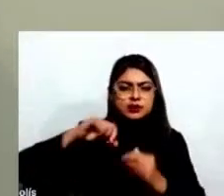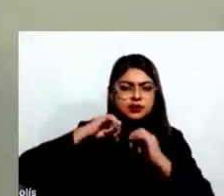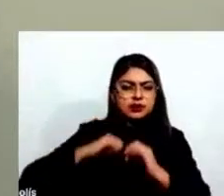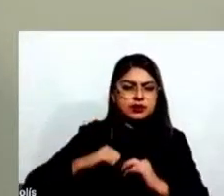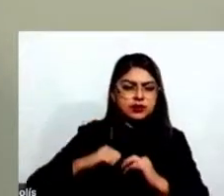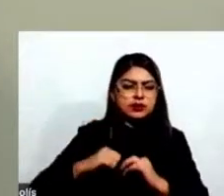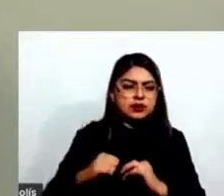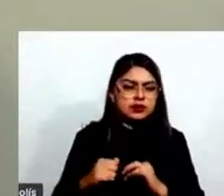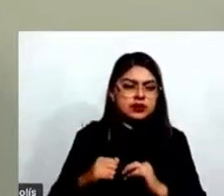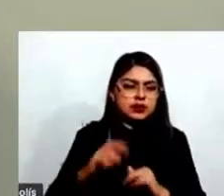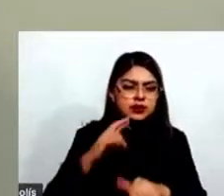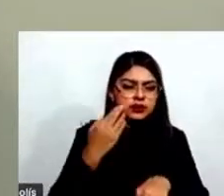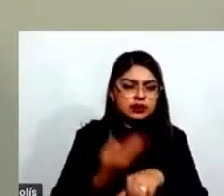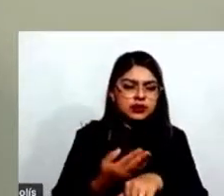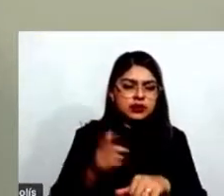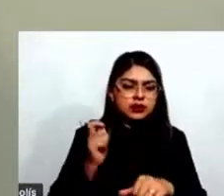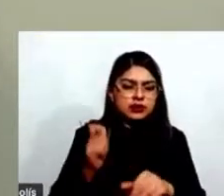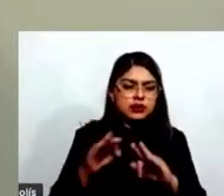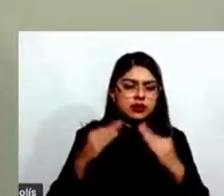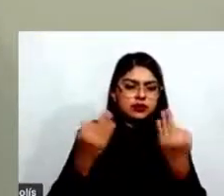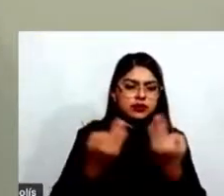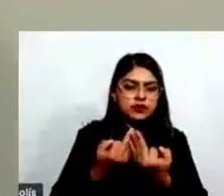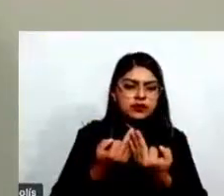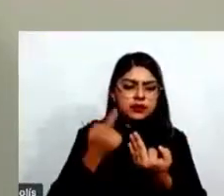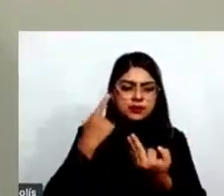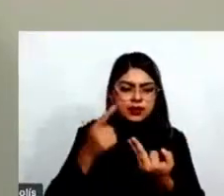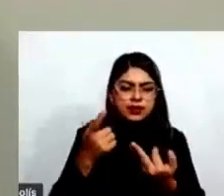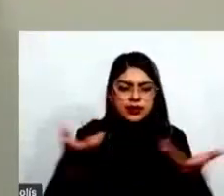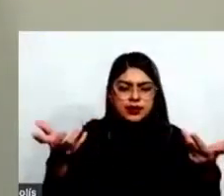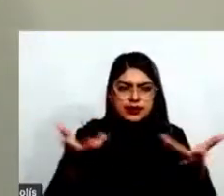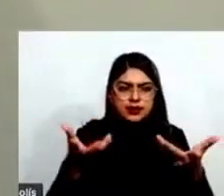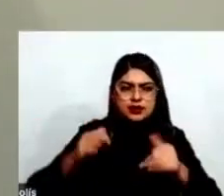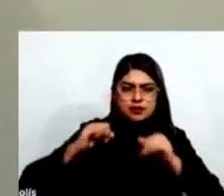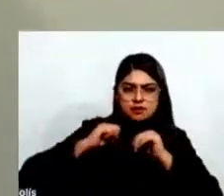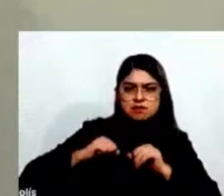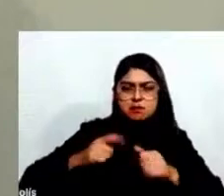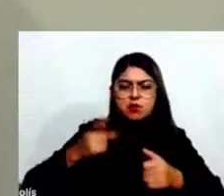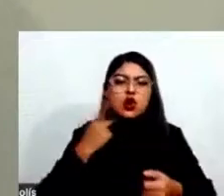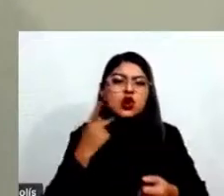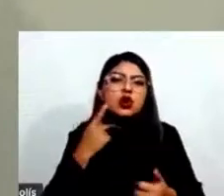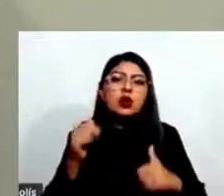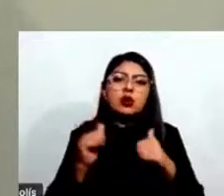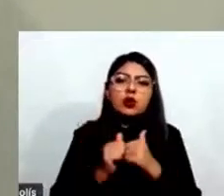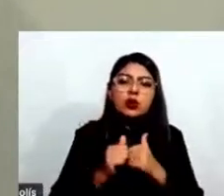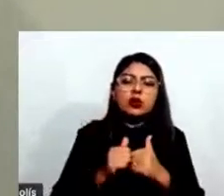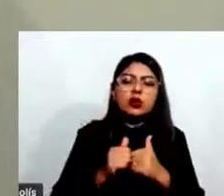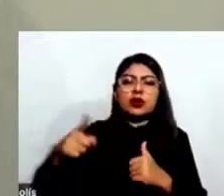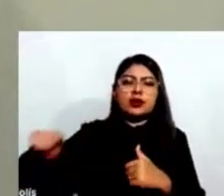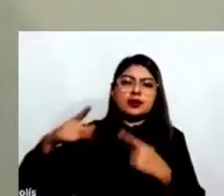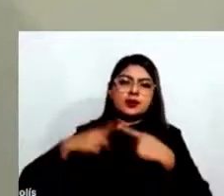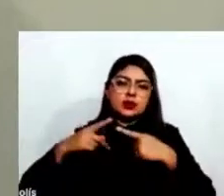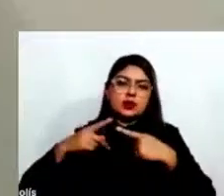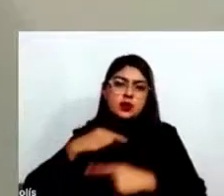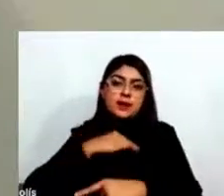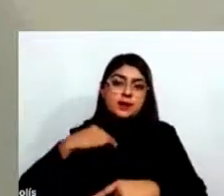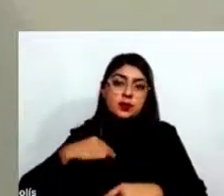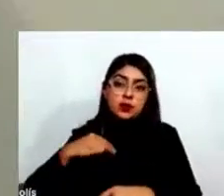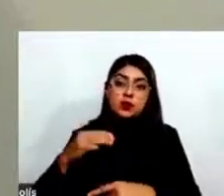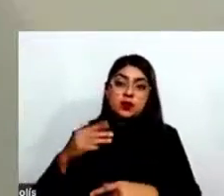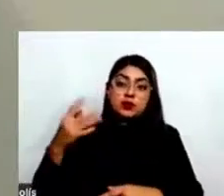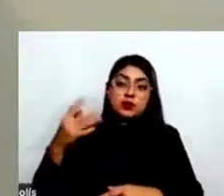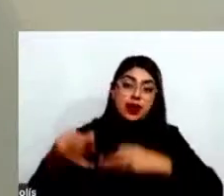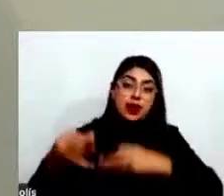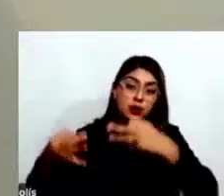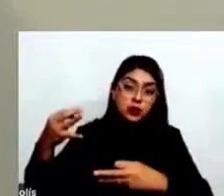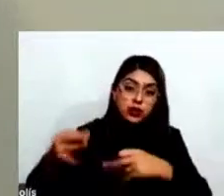un medio para ejercer el control político sobre los integrantes de la Judicatura y de la Corte Interamericana. Ha sido